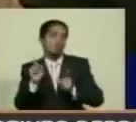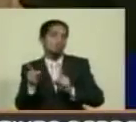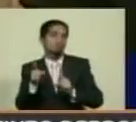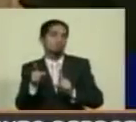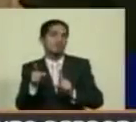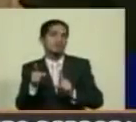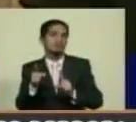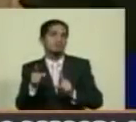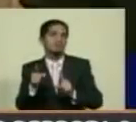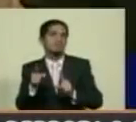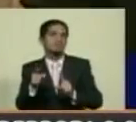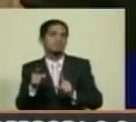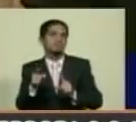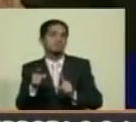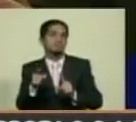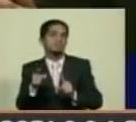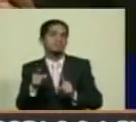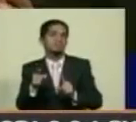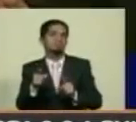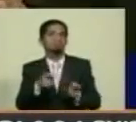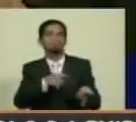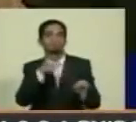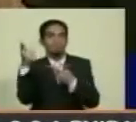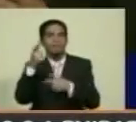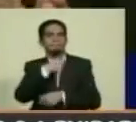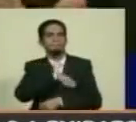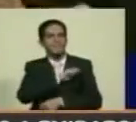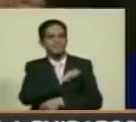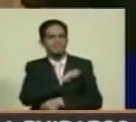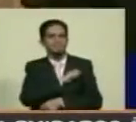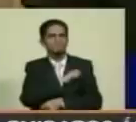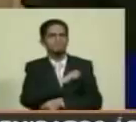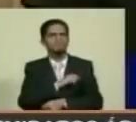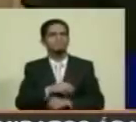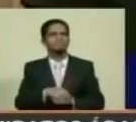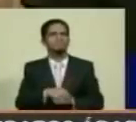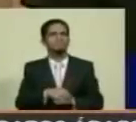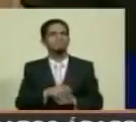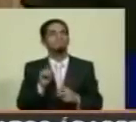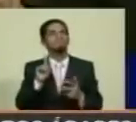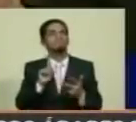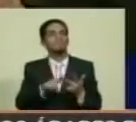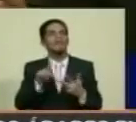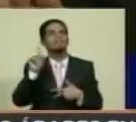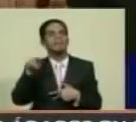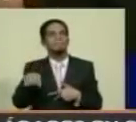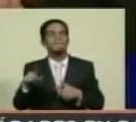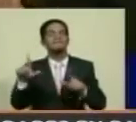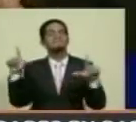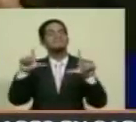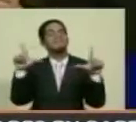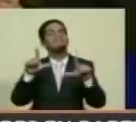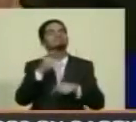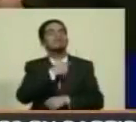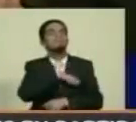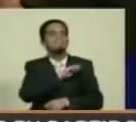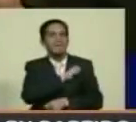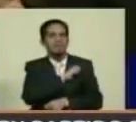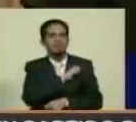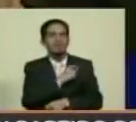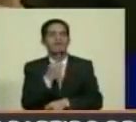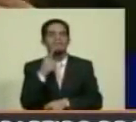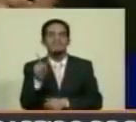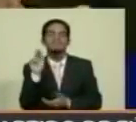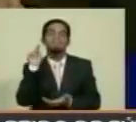se dirigieron hacia España. Hay por otro lado, los medios de comunicación españoles hablan de la